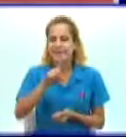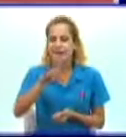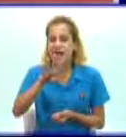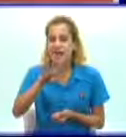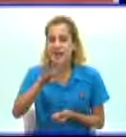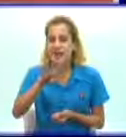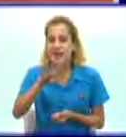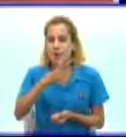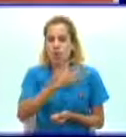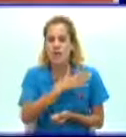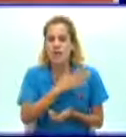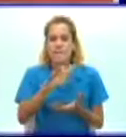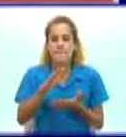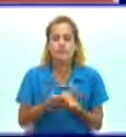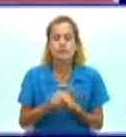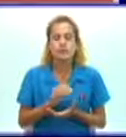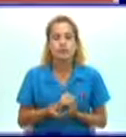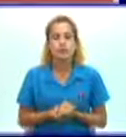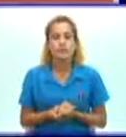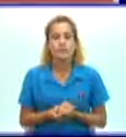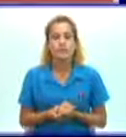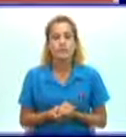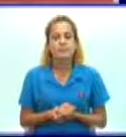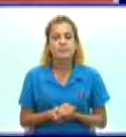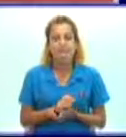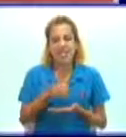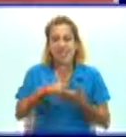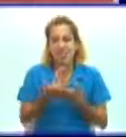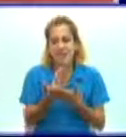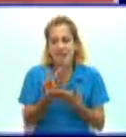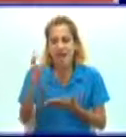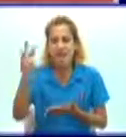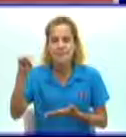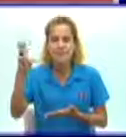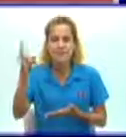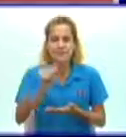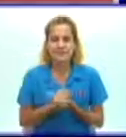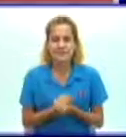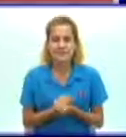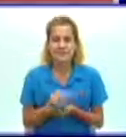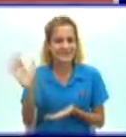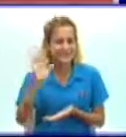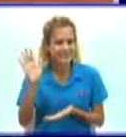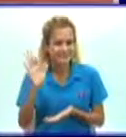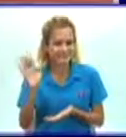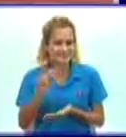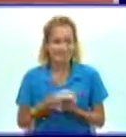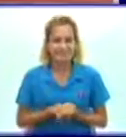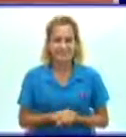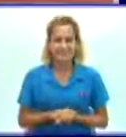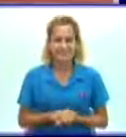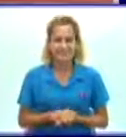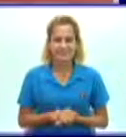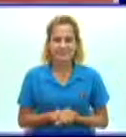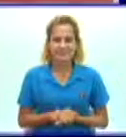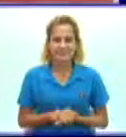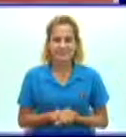marzo fue el Día Internacional de las Matemáticas. Muchas gracias y nos vemos en la próxima emisión.